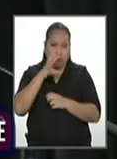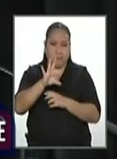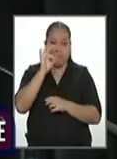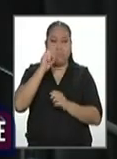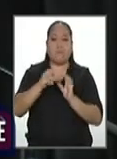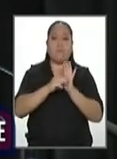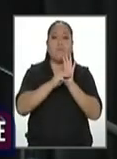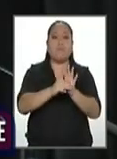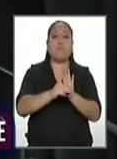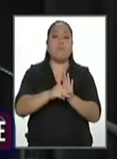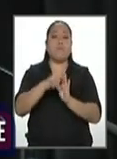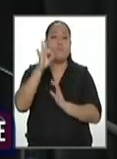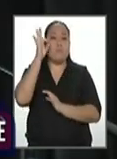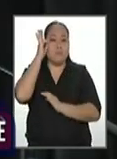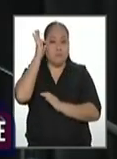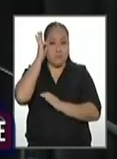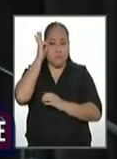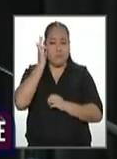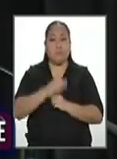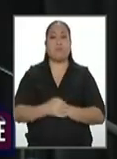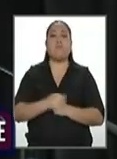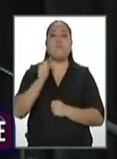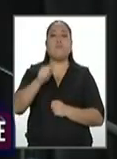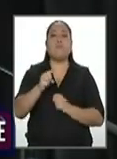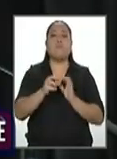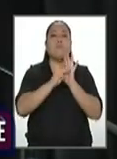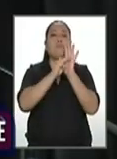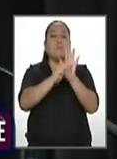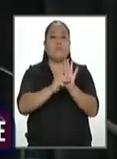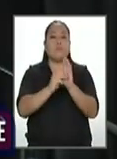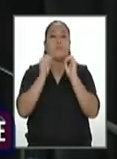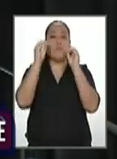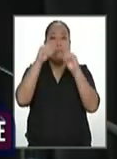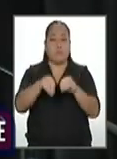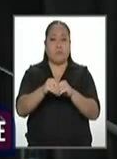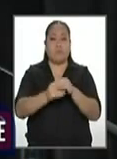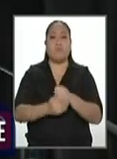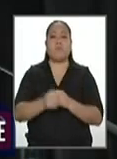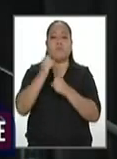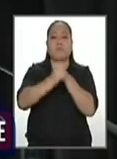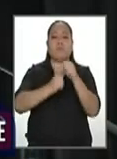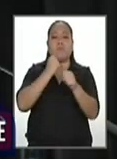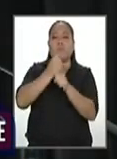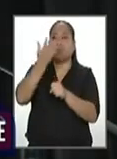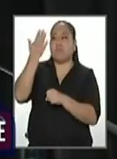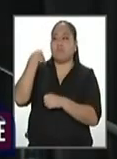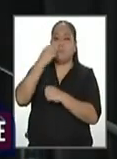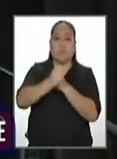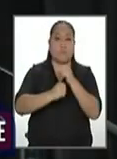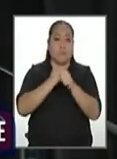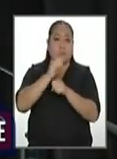modelo Fujimori. Es el modelo que se instaló desde los años 90.